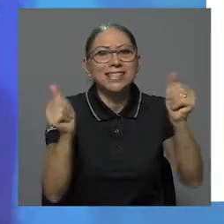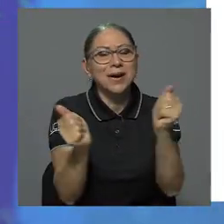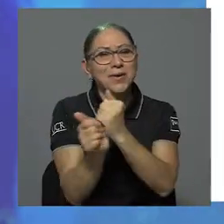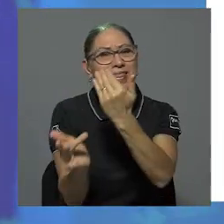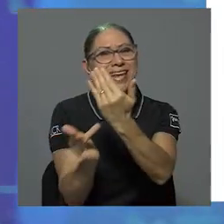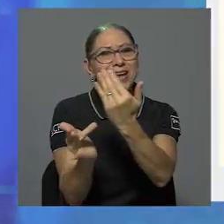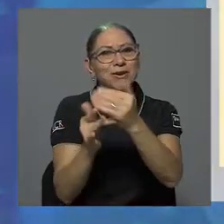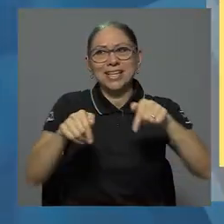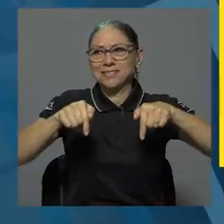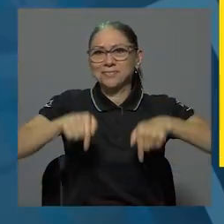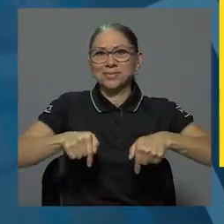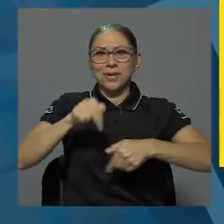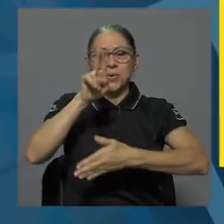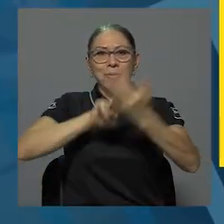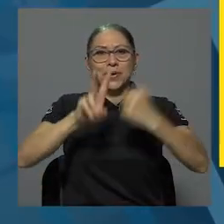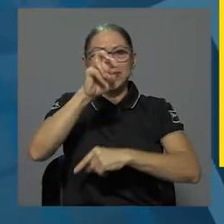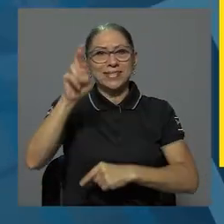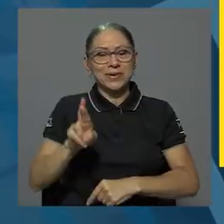Universidad de Costa Rica.